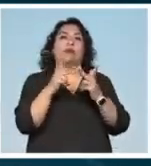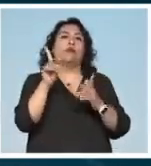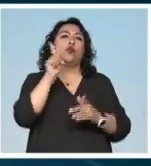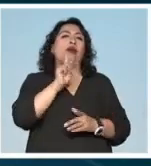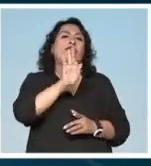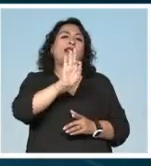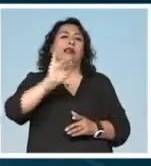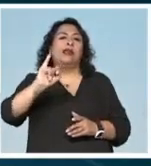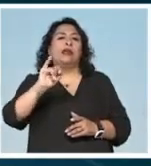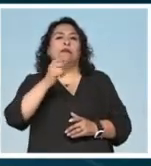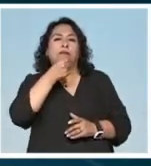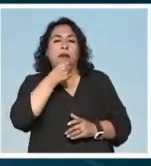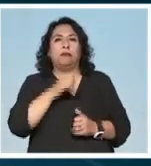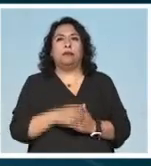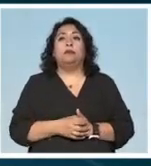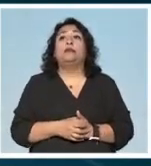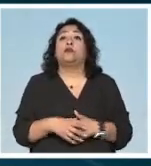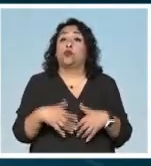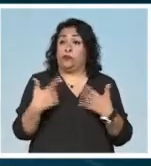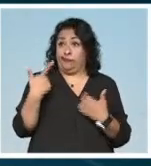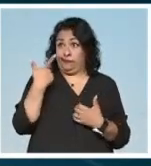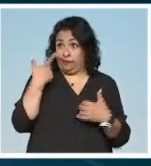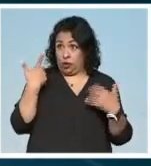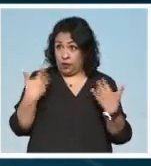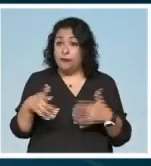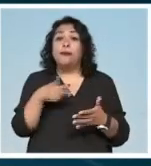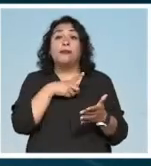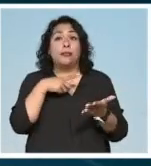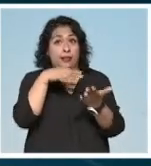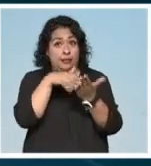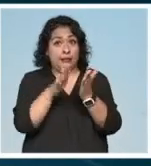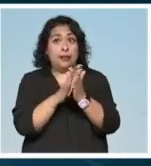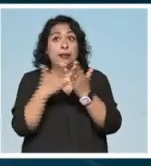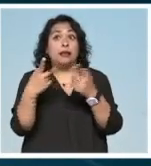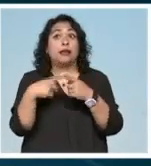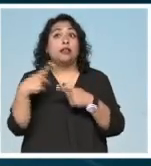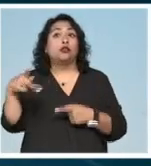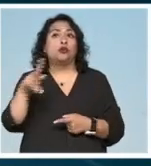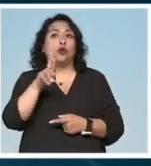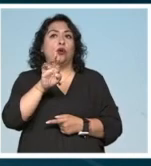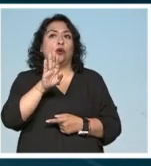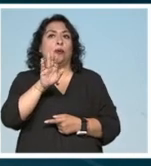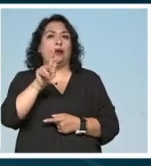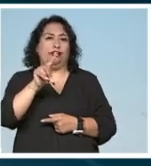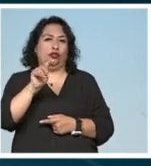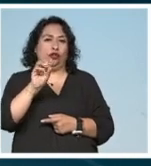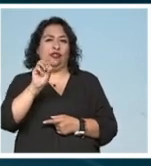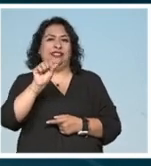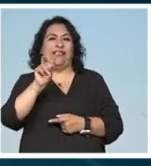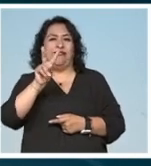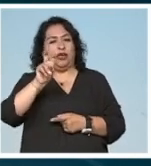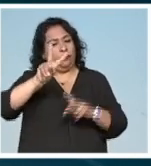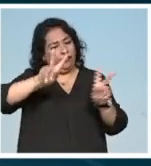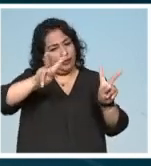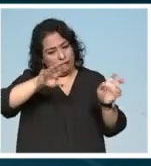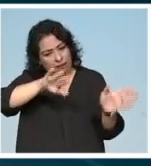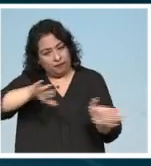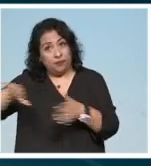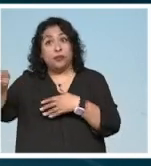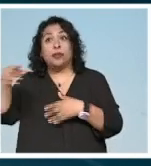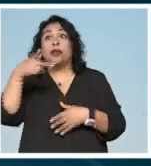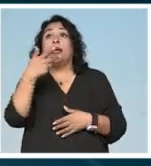corresponsal. Bueno, un gran ejemplo, hay que leer este libro del maestro Roberto Saviano. Y cambiando de tema, el